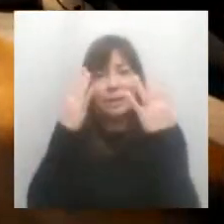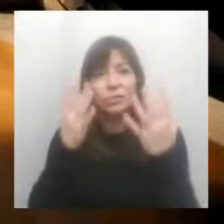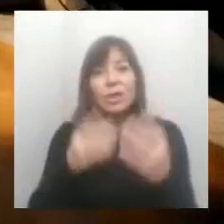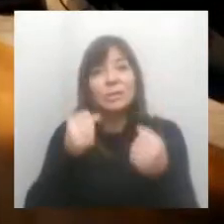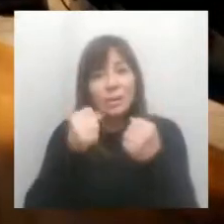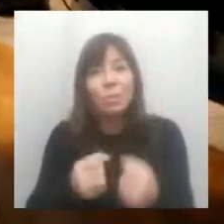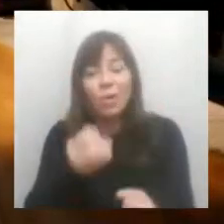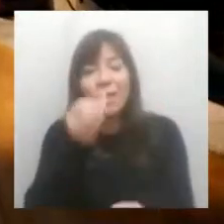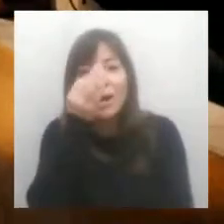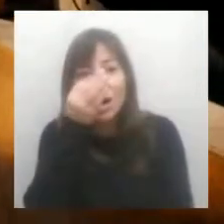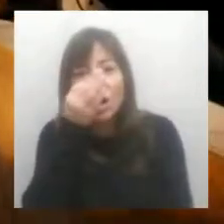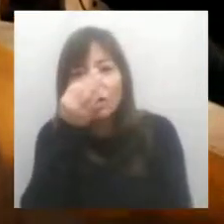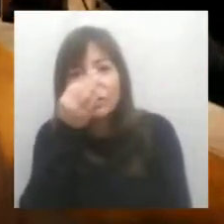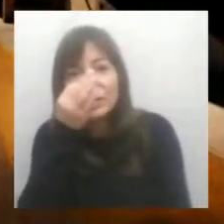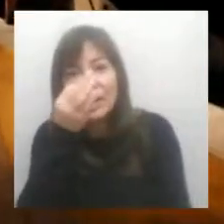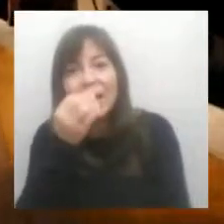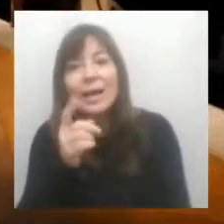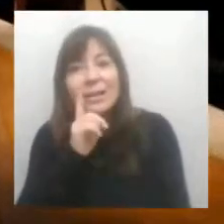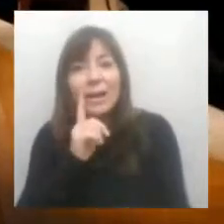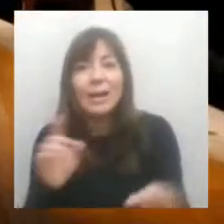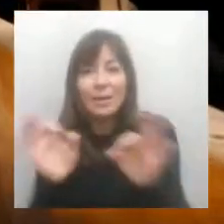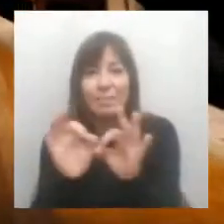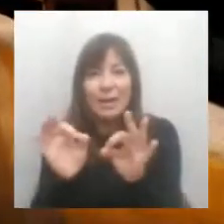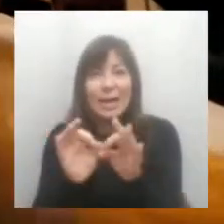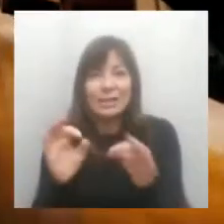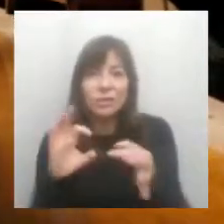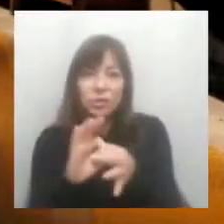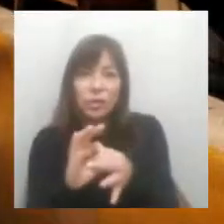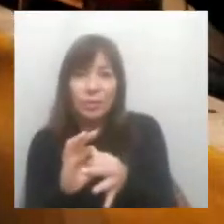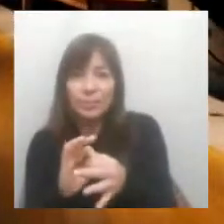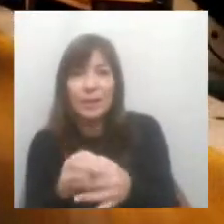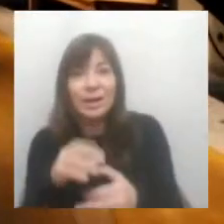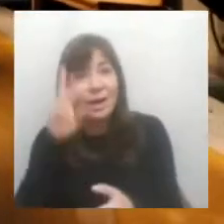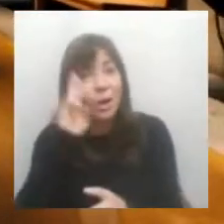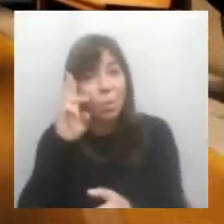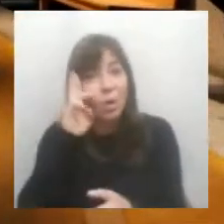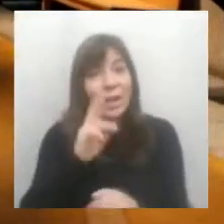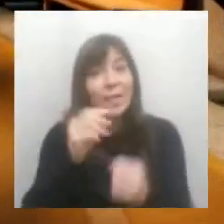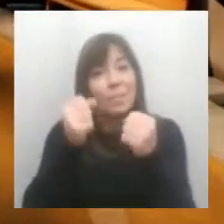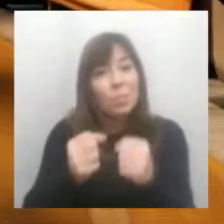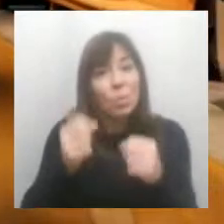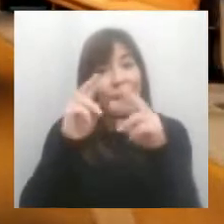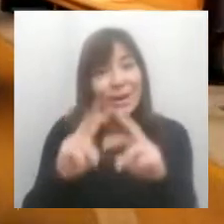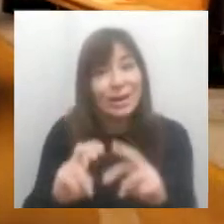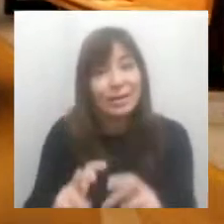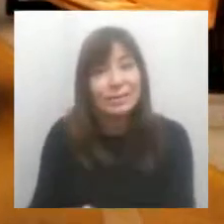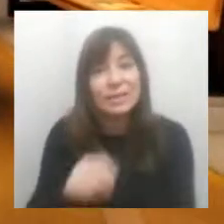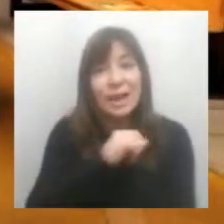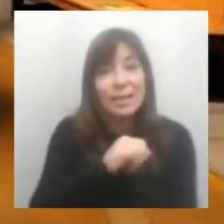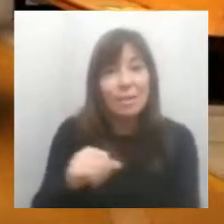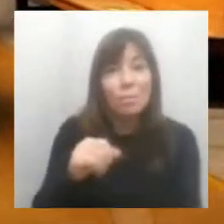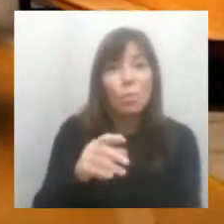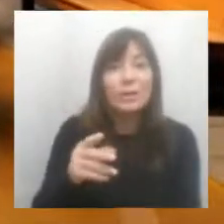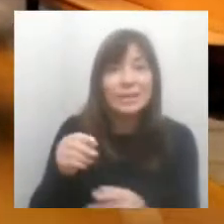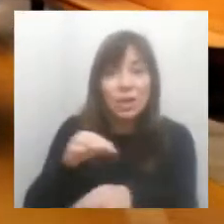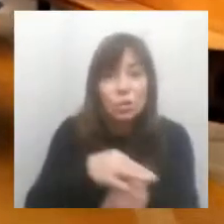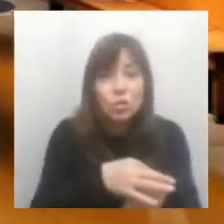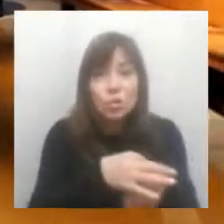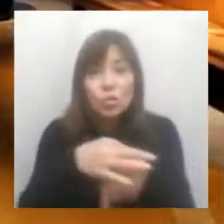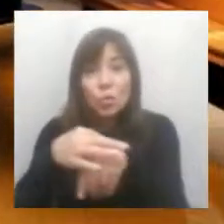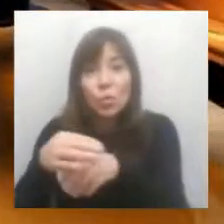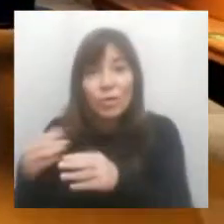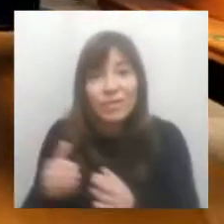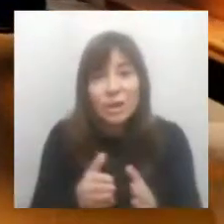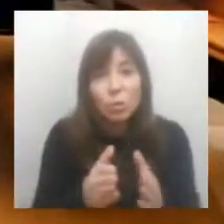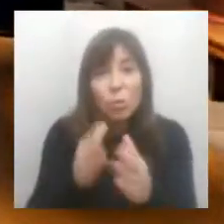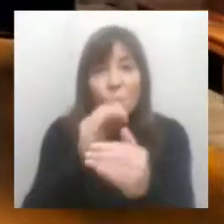Y obviamente tienen su correspondiente explicación. Recuerden que esto lo pueden revisar también después en el tour virtual. Al